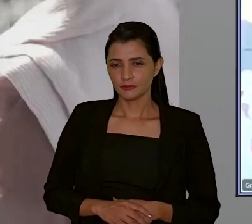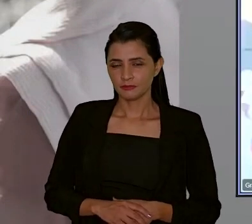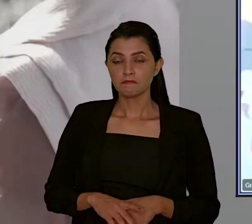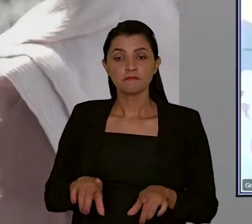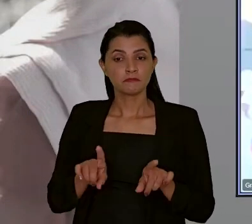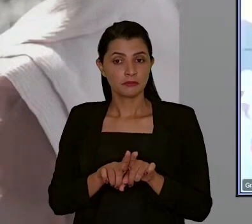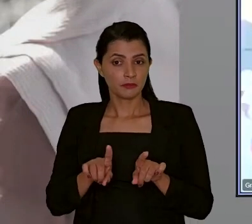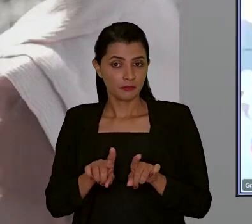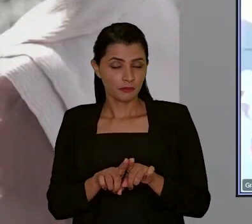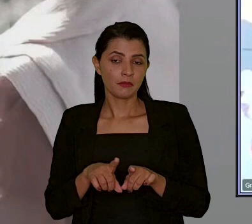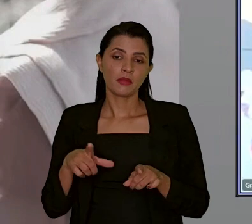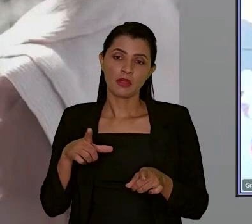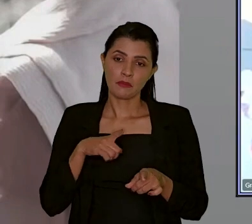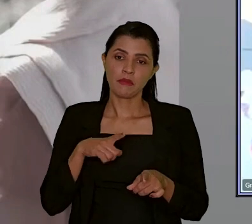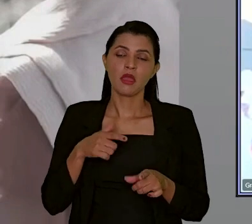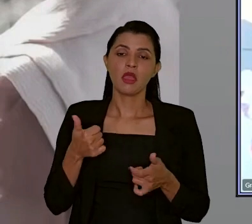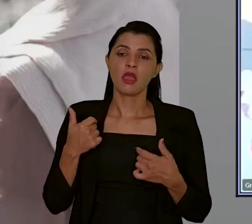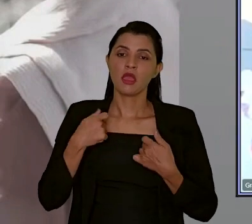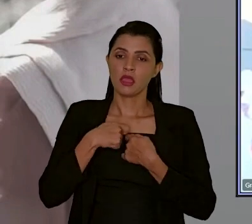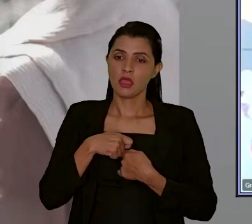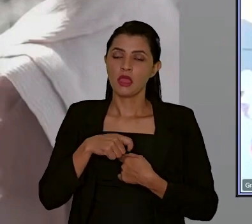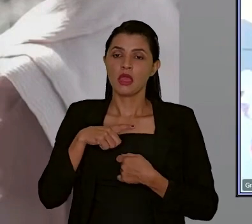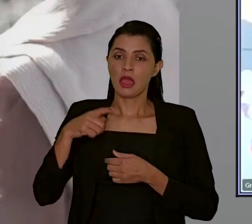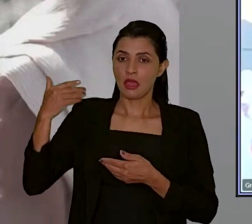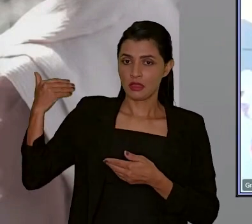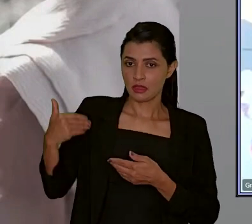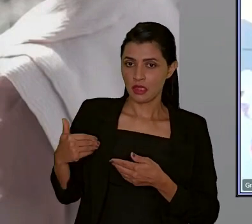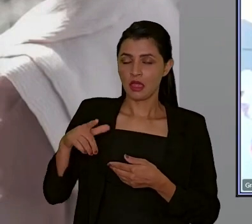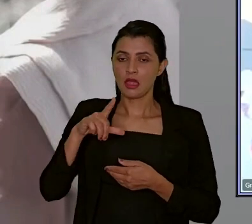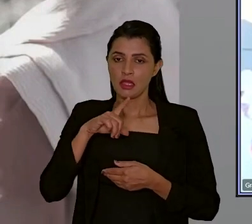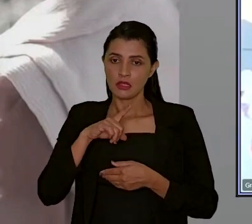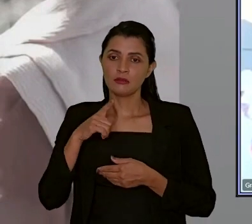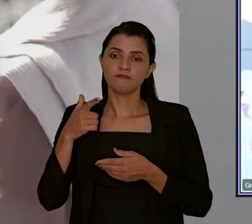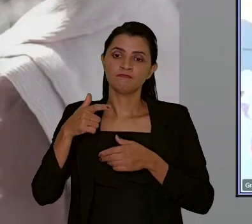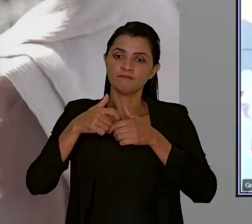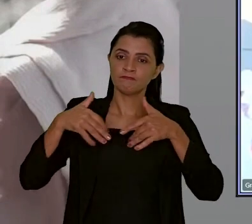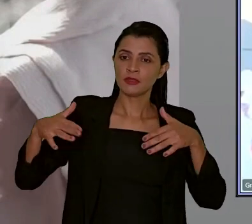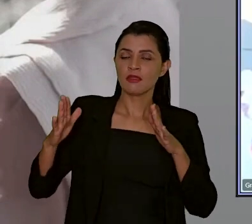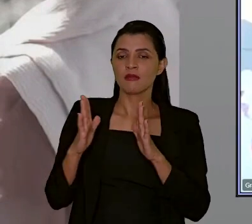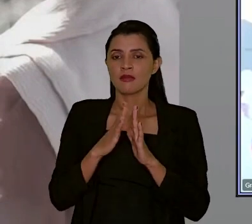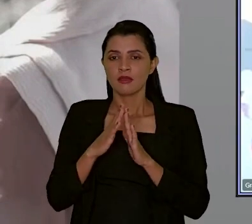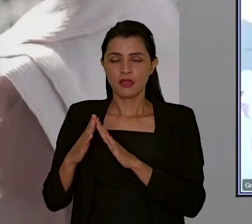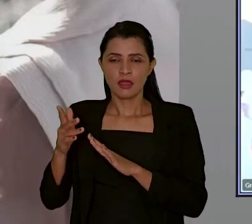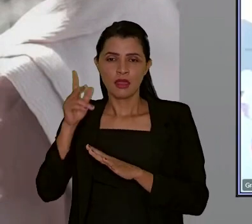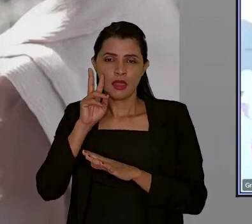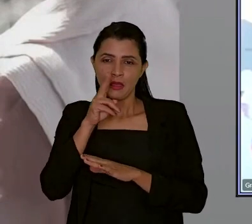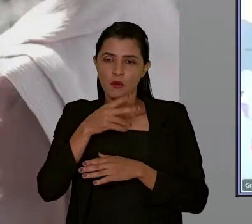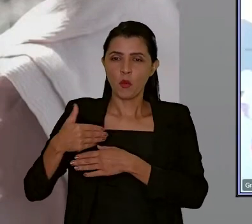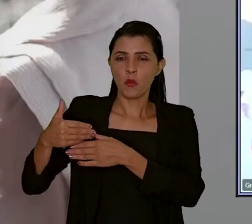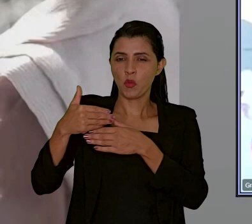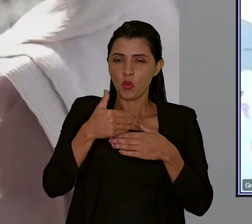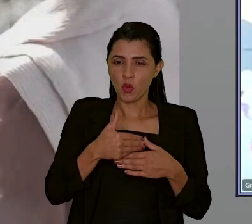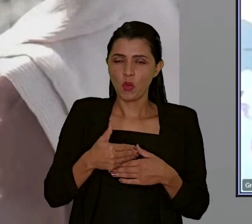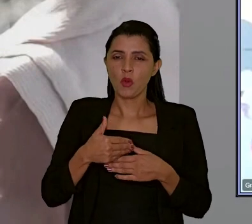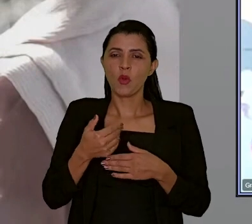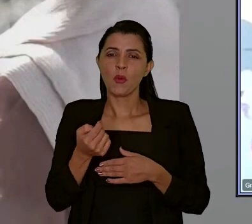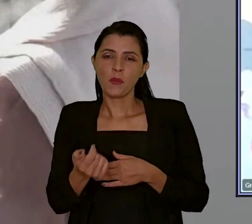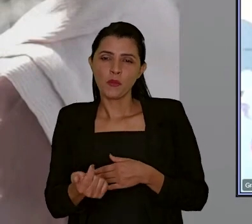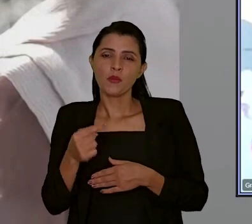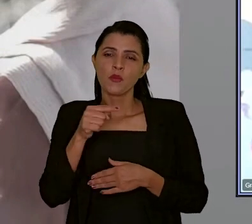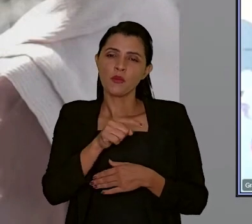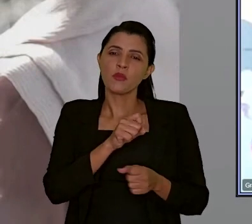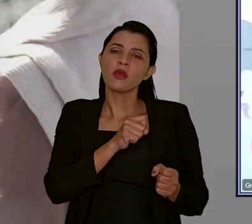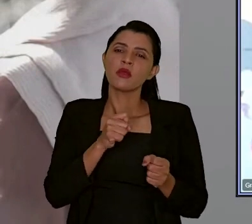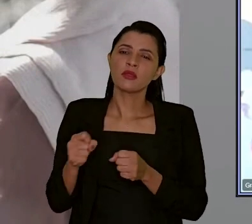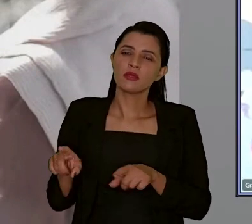y también un anillo. Y tengo atrás un fondo de pantalla que ustedes verán que es el mapa mundi. ¿Y por qué lo elegí en tiempos